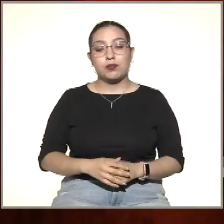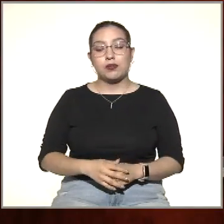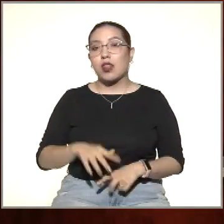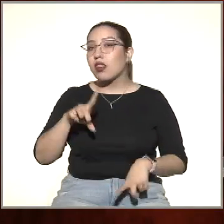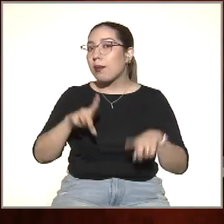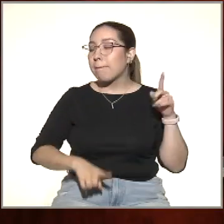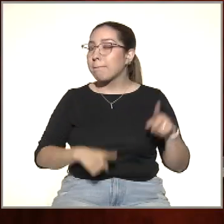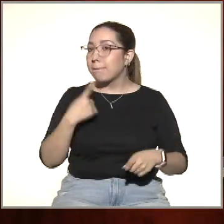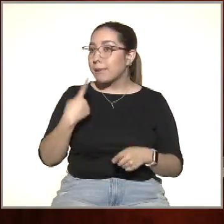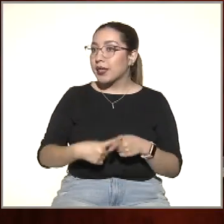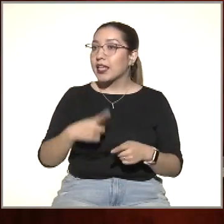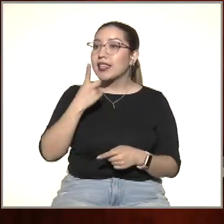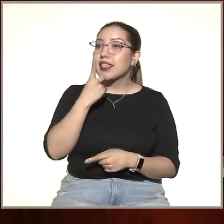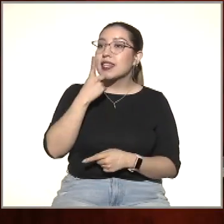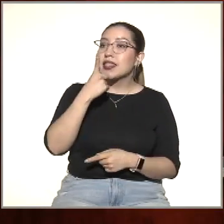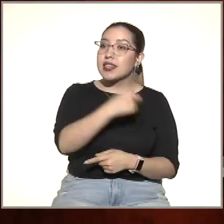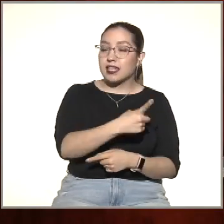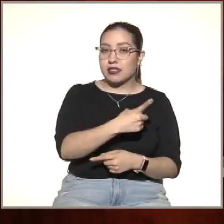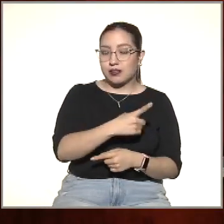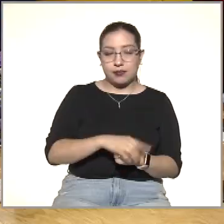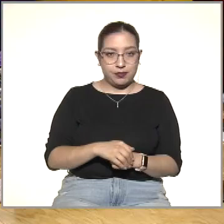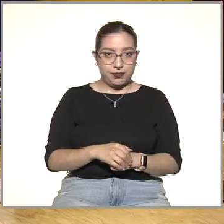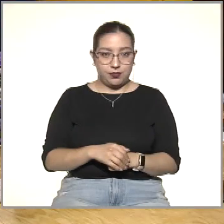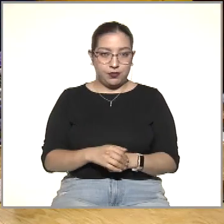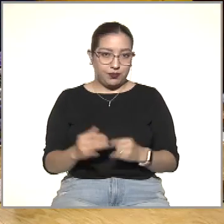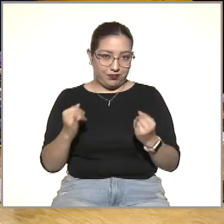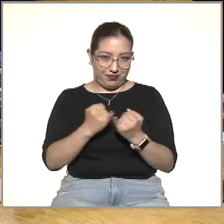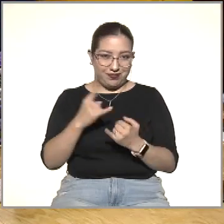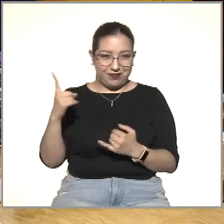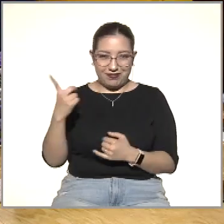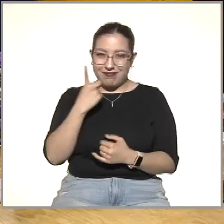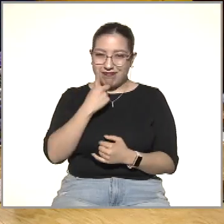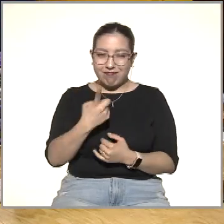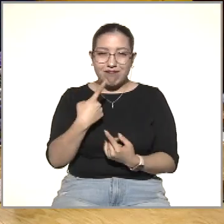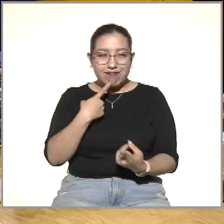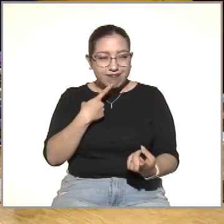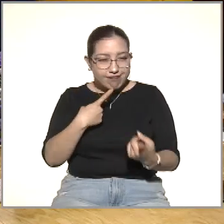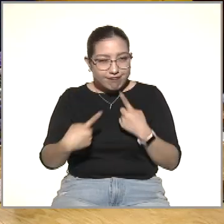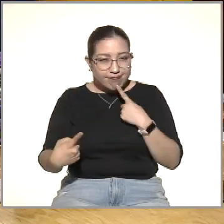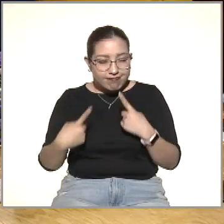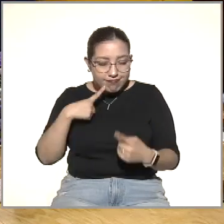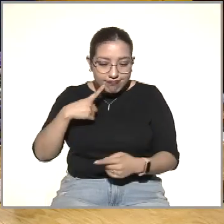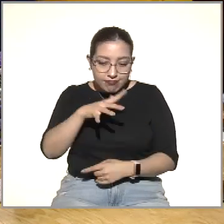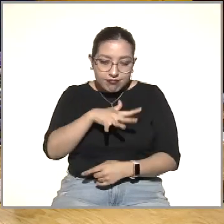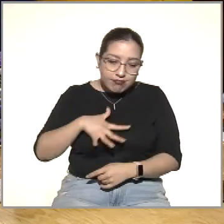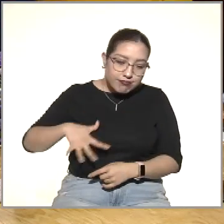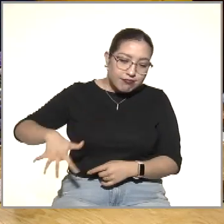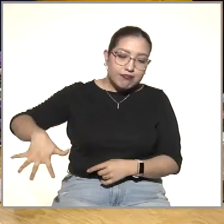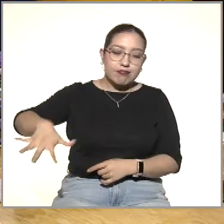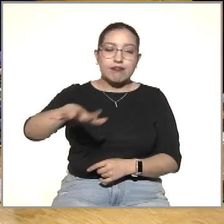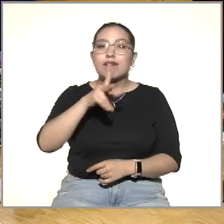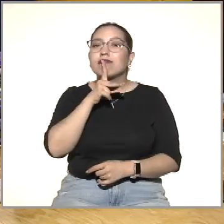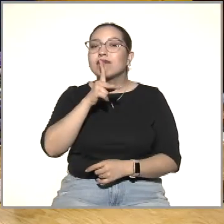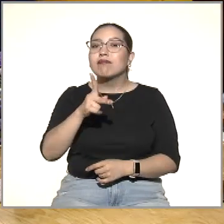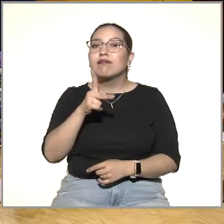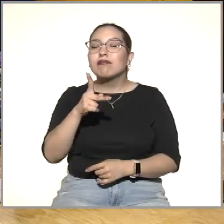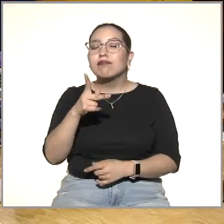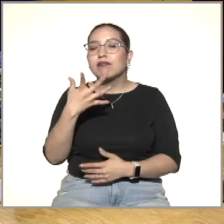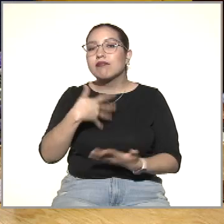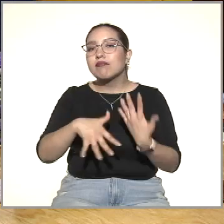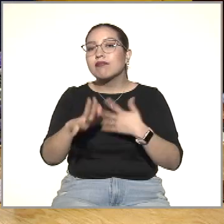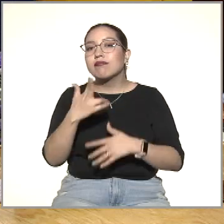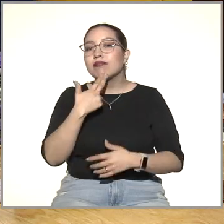qué contexto te lo está diciendo, lo que llama Luis Fernando el discurso, como todo el contexto en donde están las palabras. Claro.